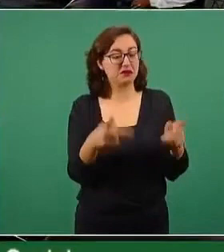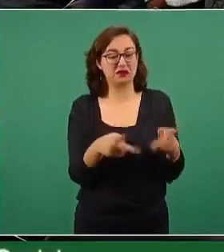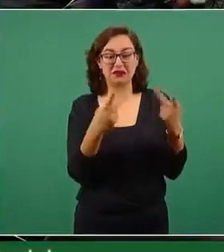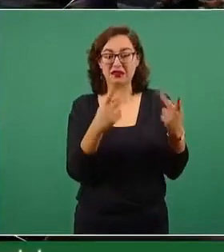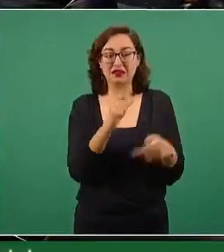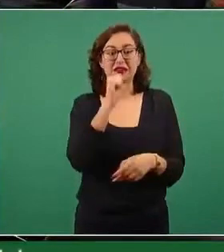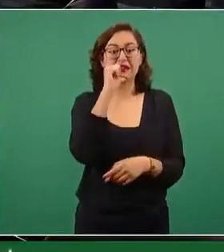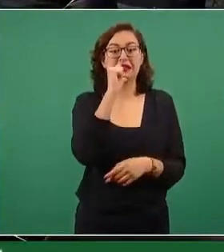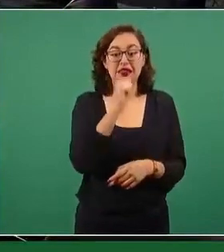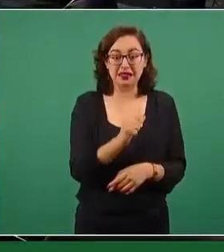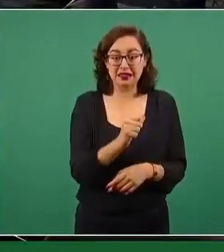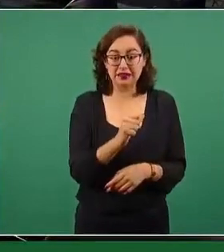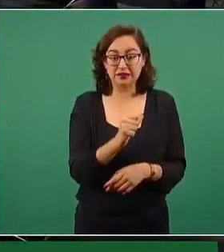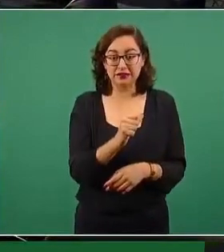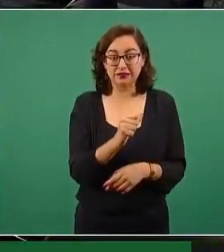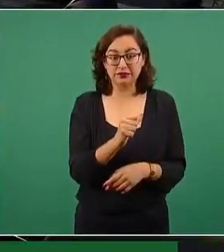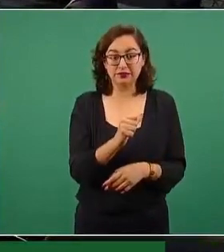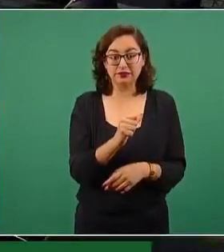la gasolina,